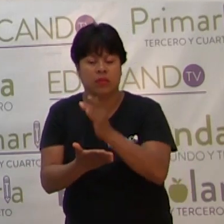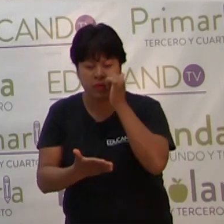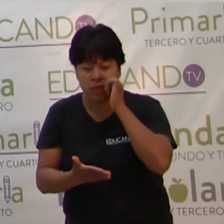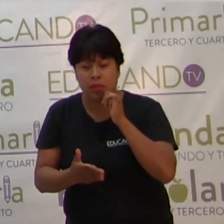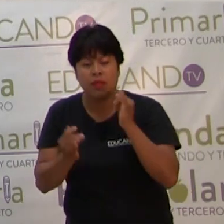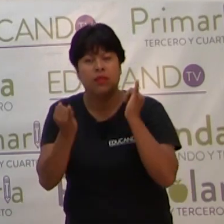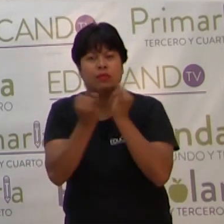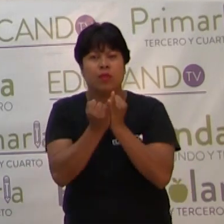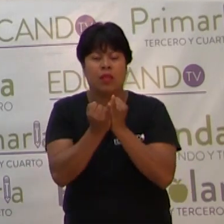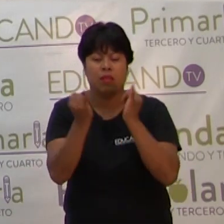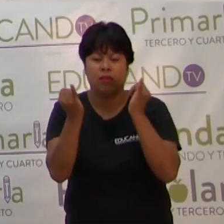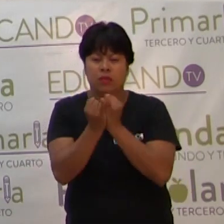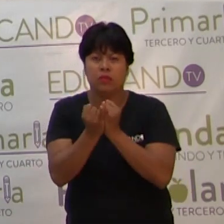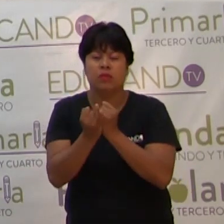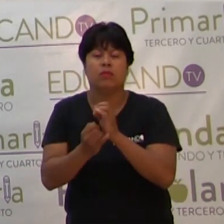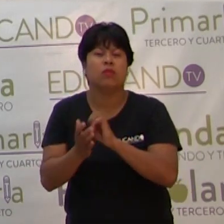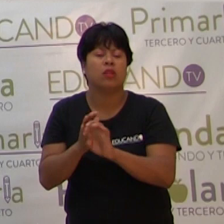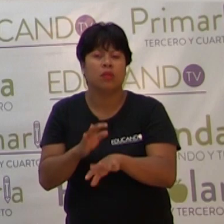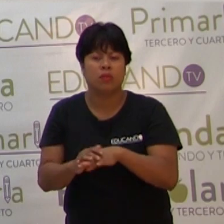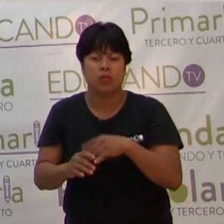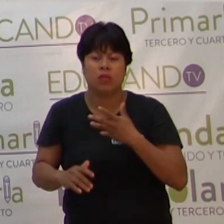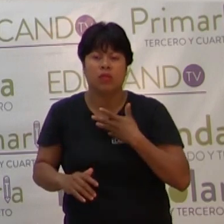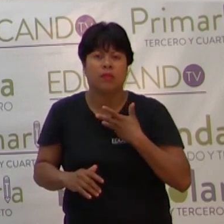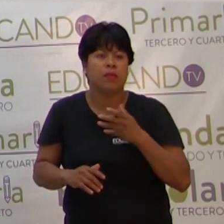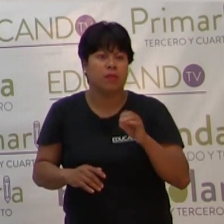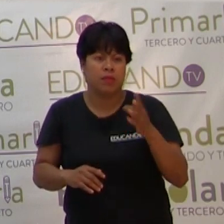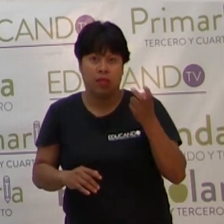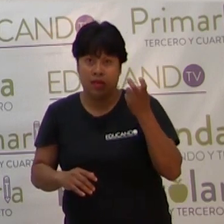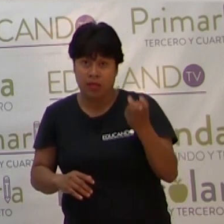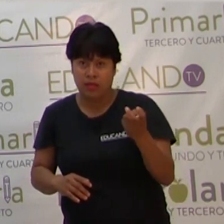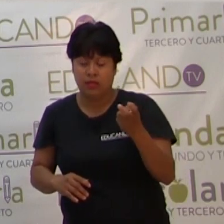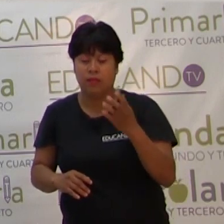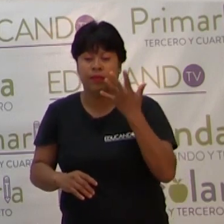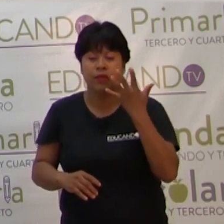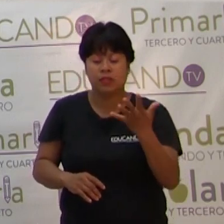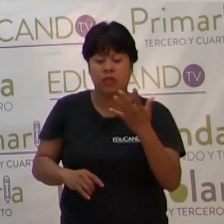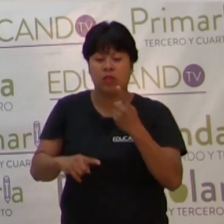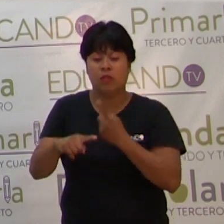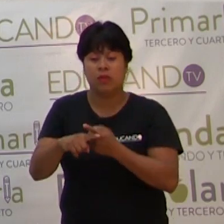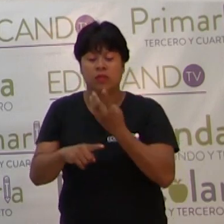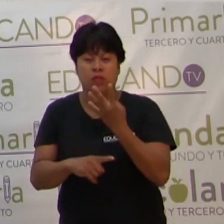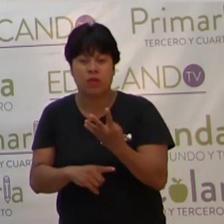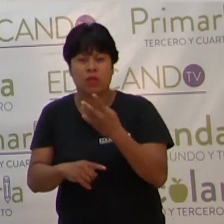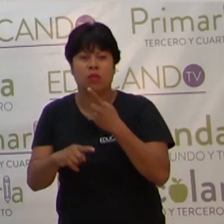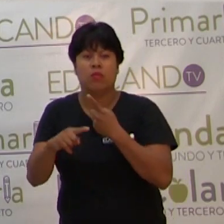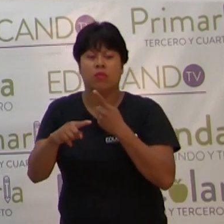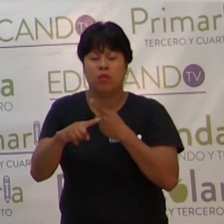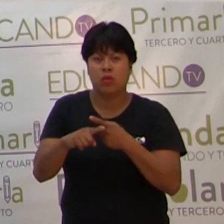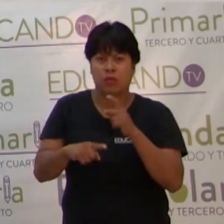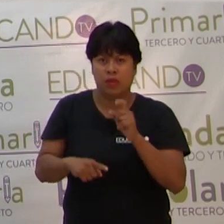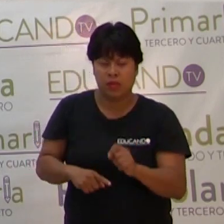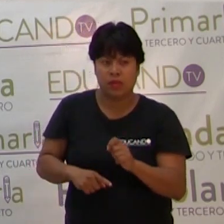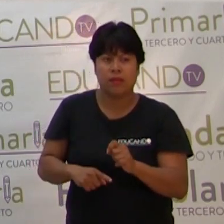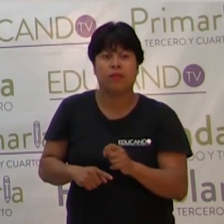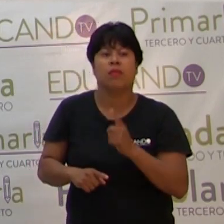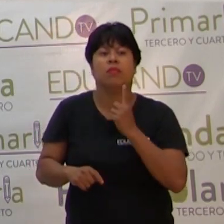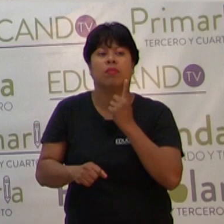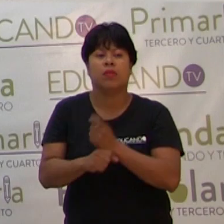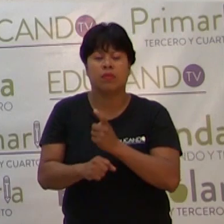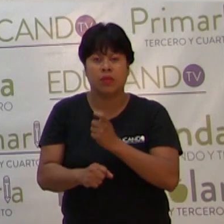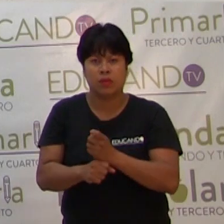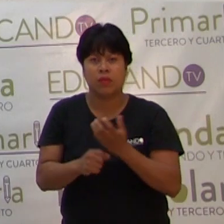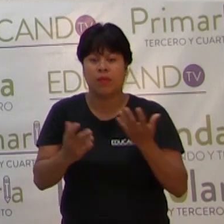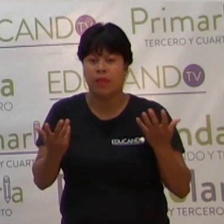darles igual. 5, si tenemos una operación como esta, como 5 más 4 por 20, primero